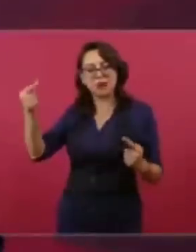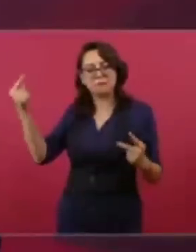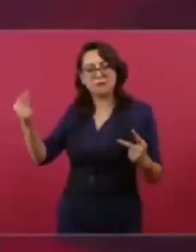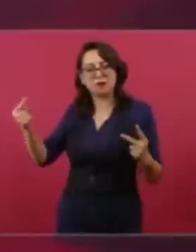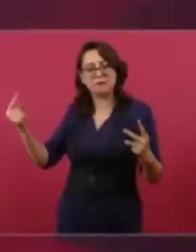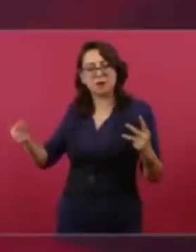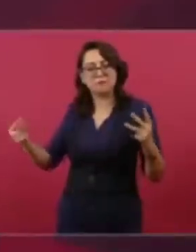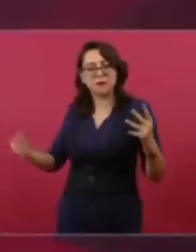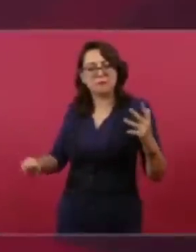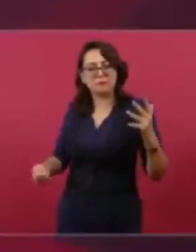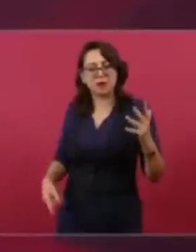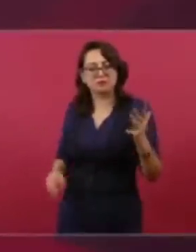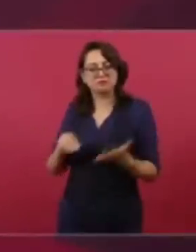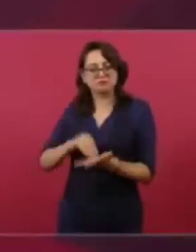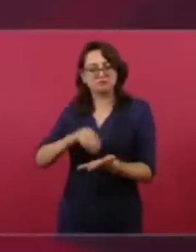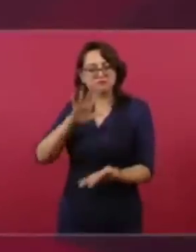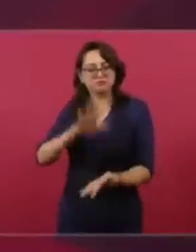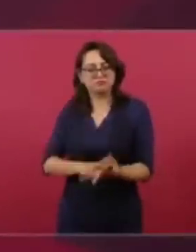Muy bien.